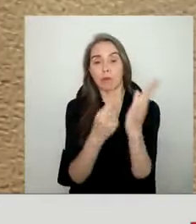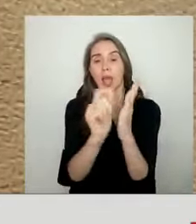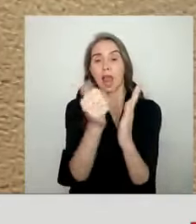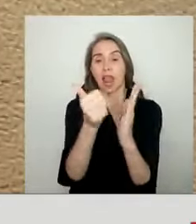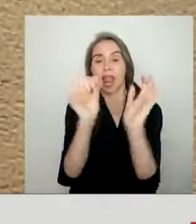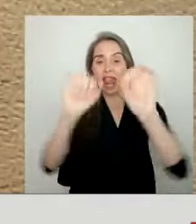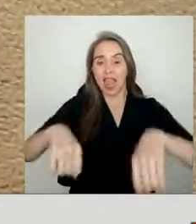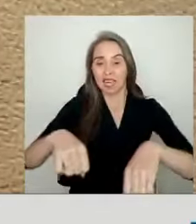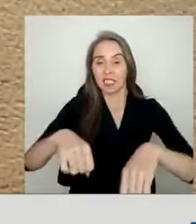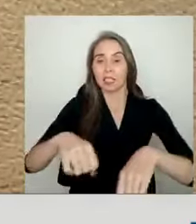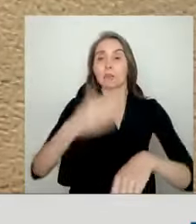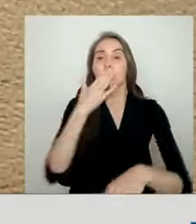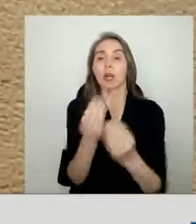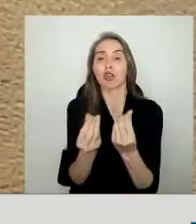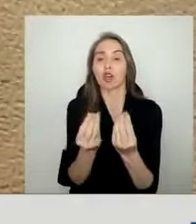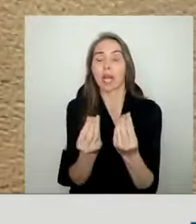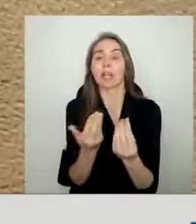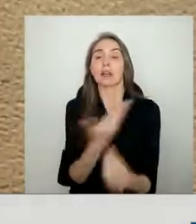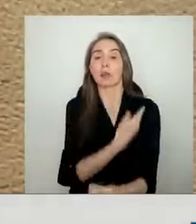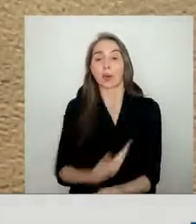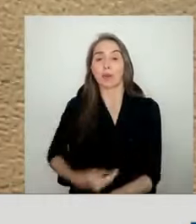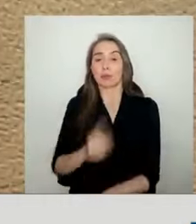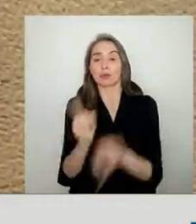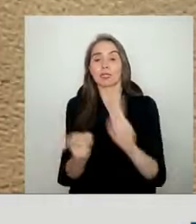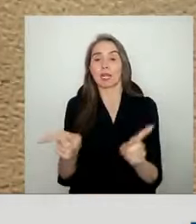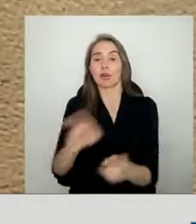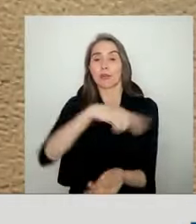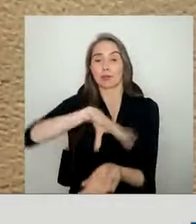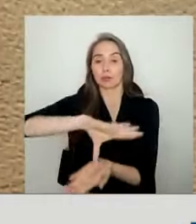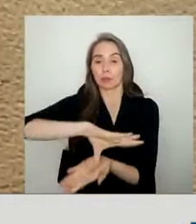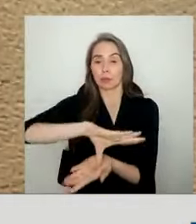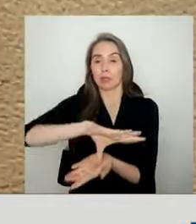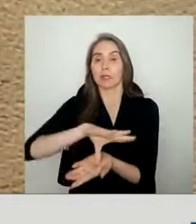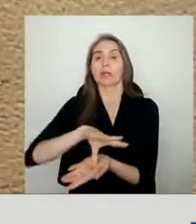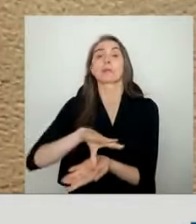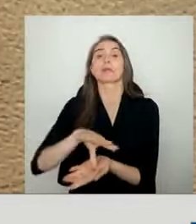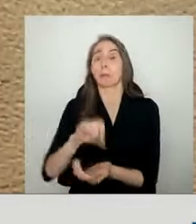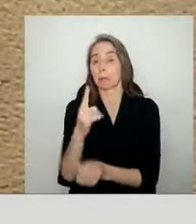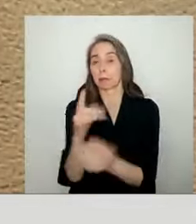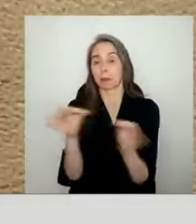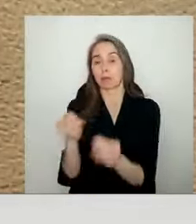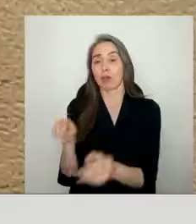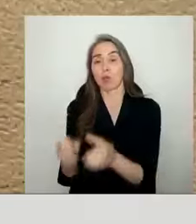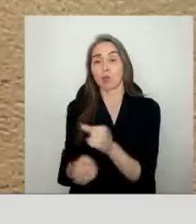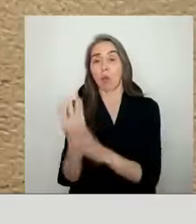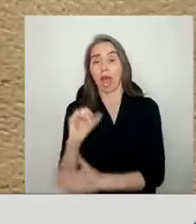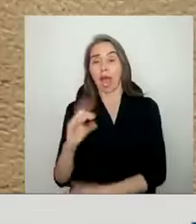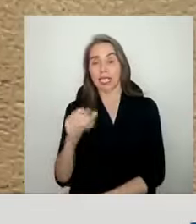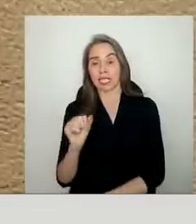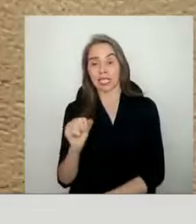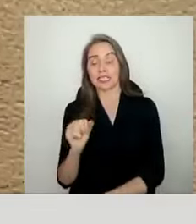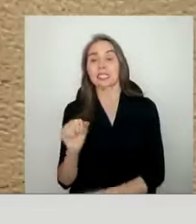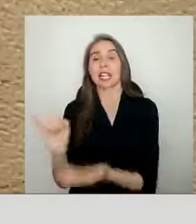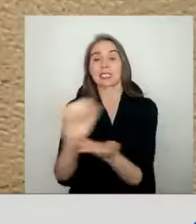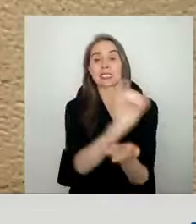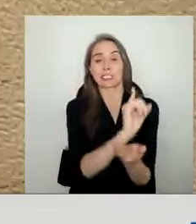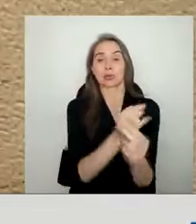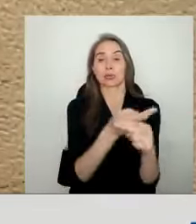gobernanza en nuestro país en primer lugar esta agencia permitirá aportar la legitimidad del sector público ante la